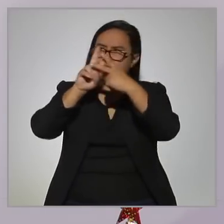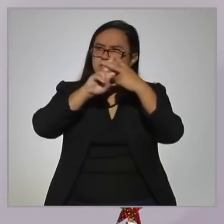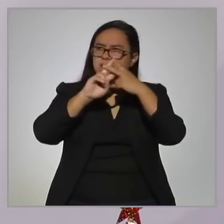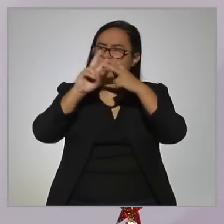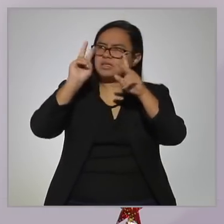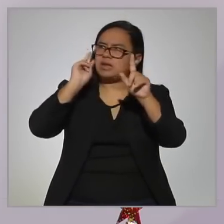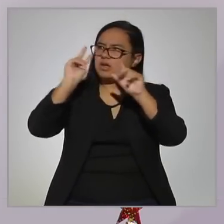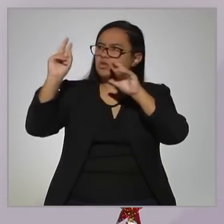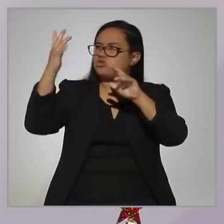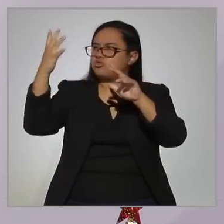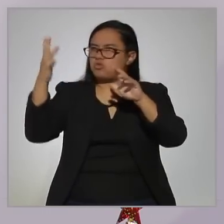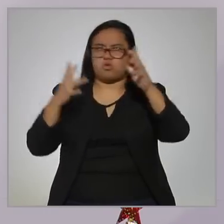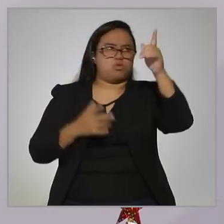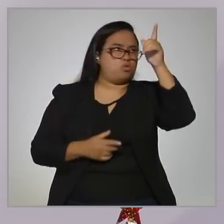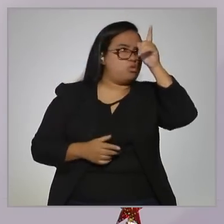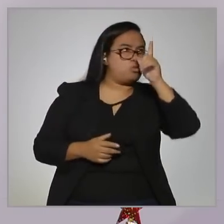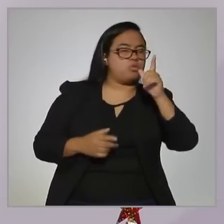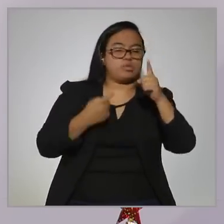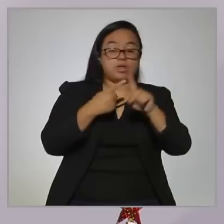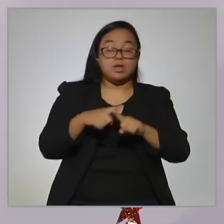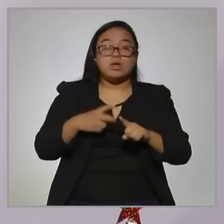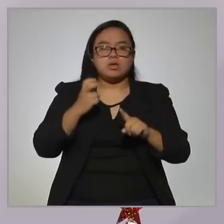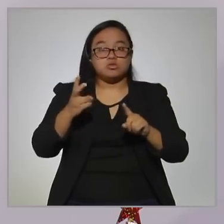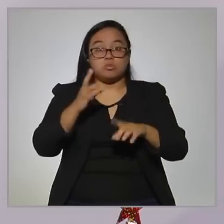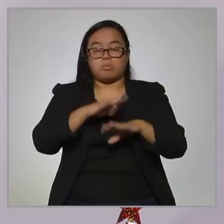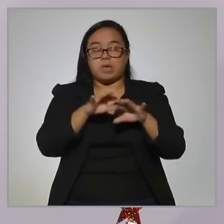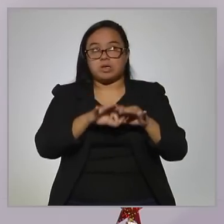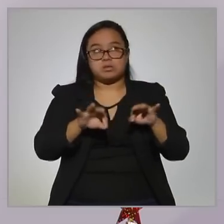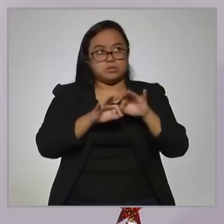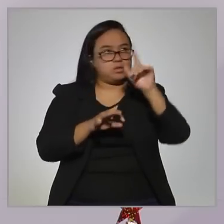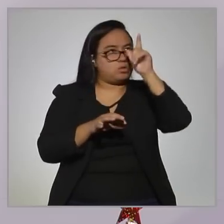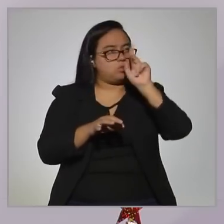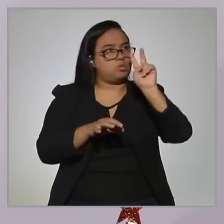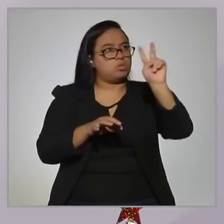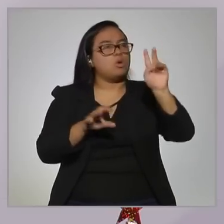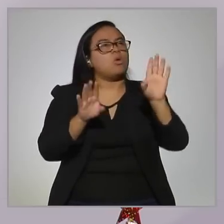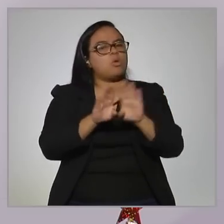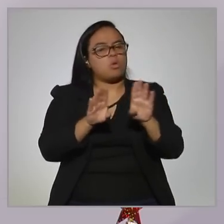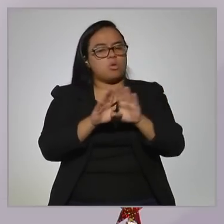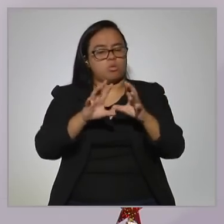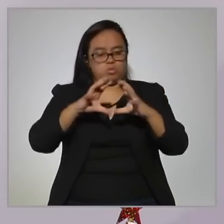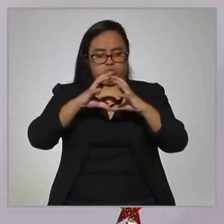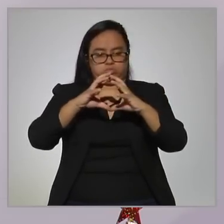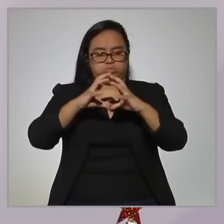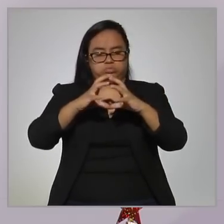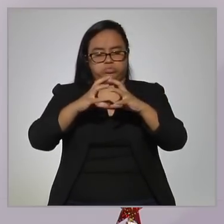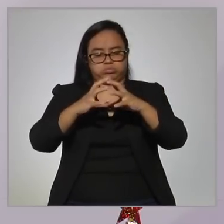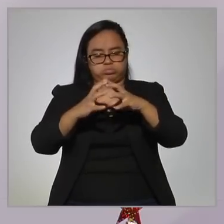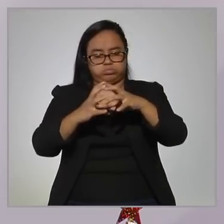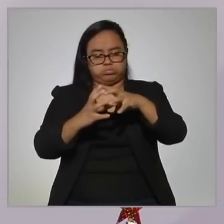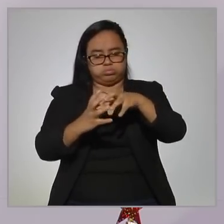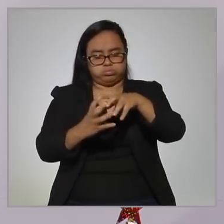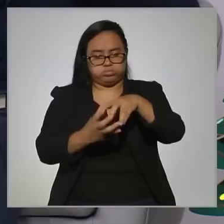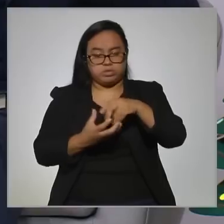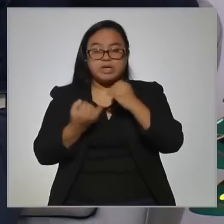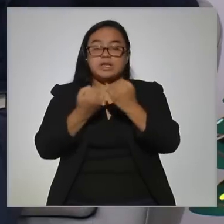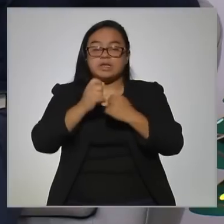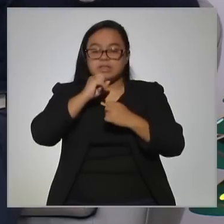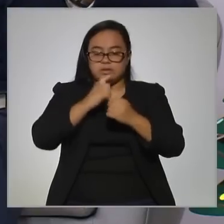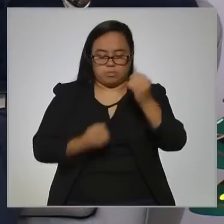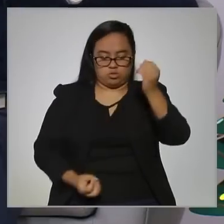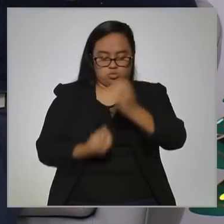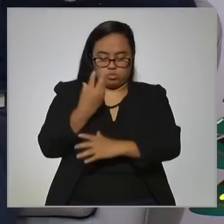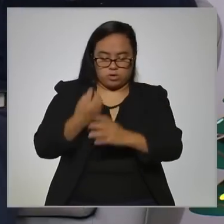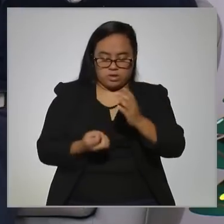de la luna, que es importantísima para ver el seguimiento del movimiento de la Tierra y de renovación